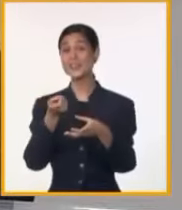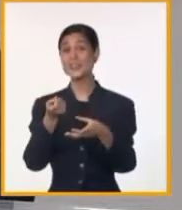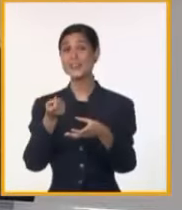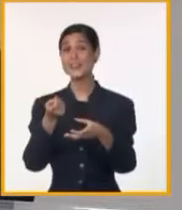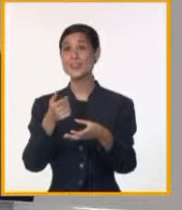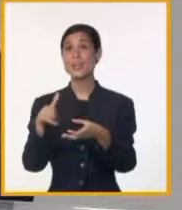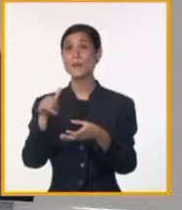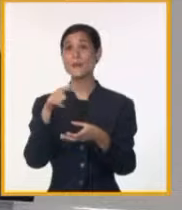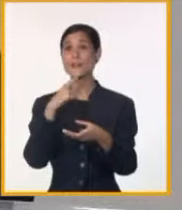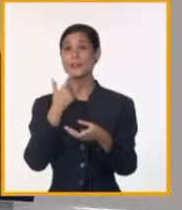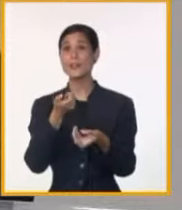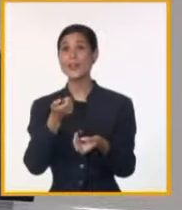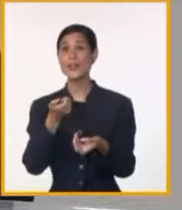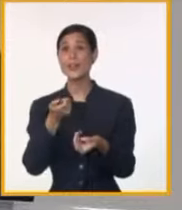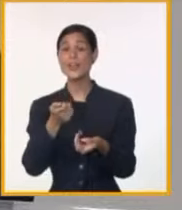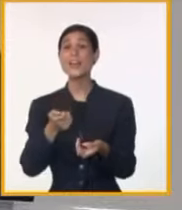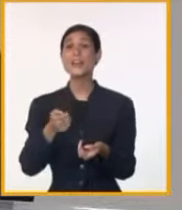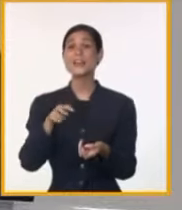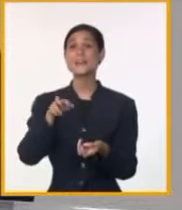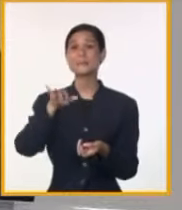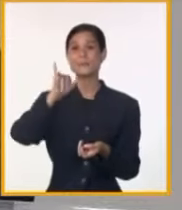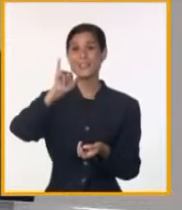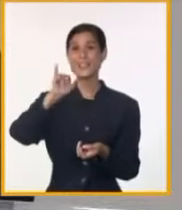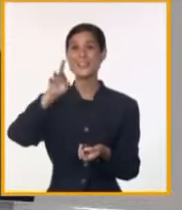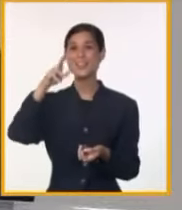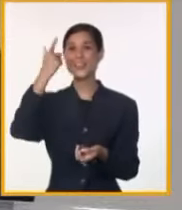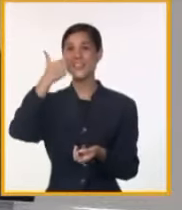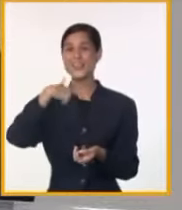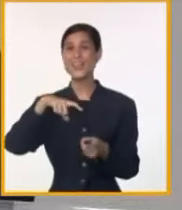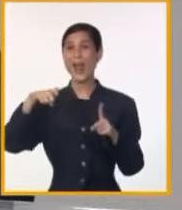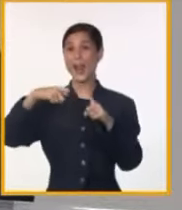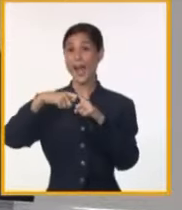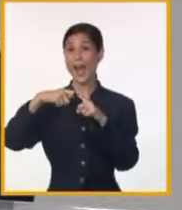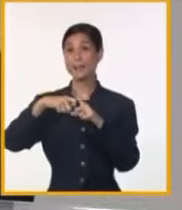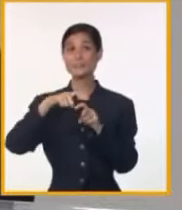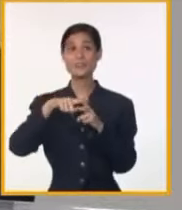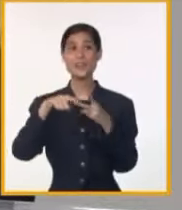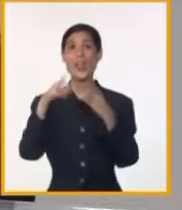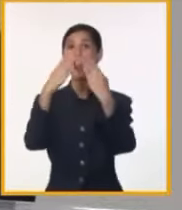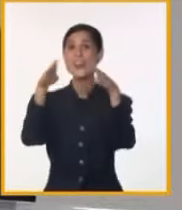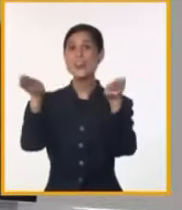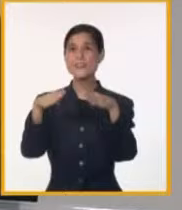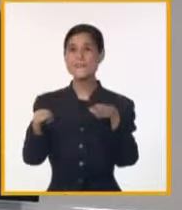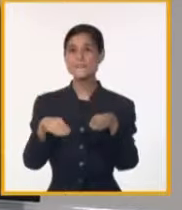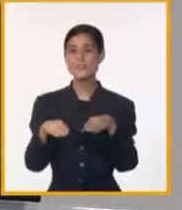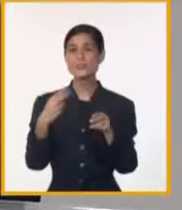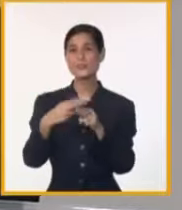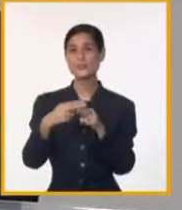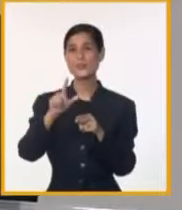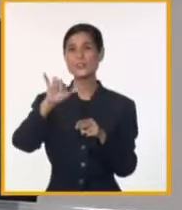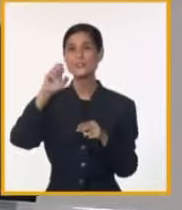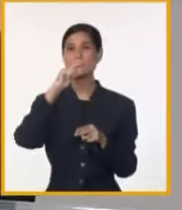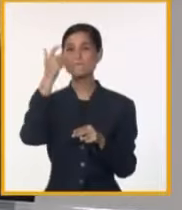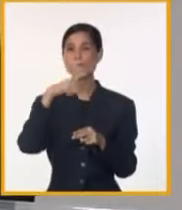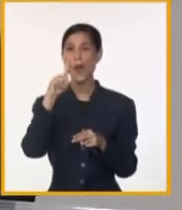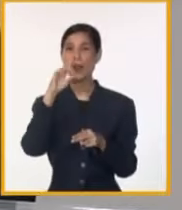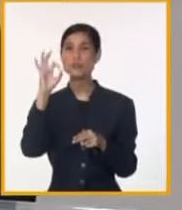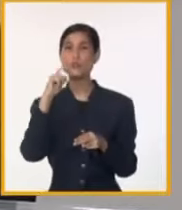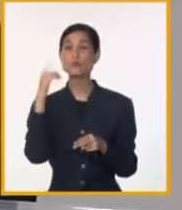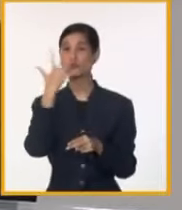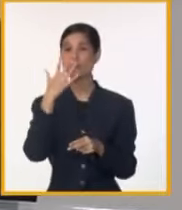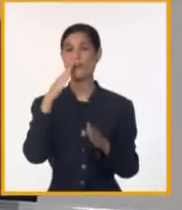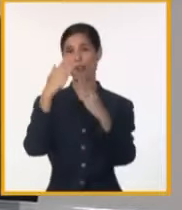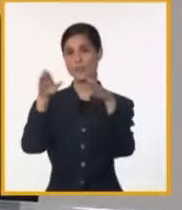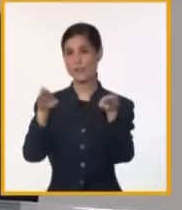resistencia islámica en Irak estamos hablando de hizbul en el Líbano fíjense que estamos hablando de actores no estatales